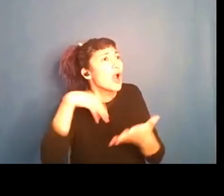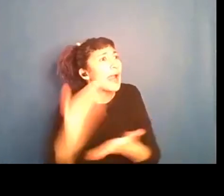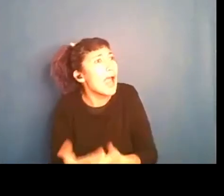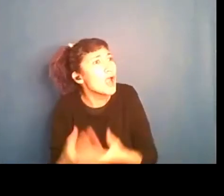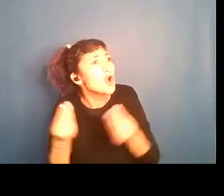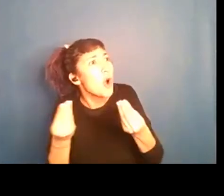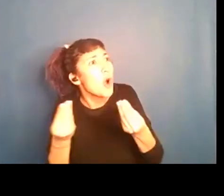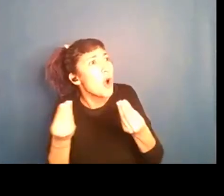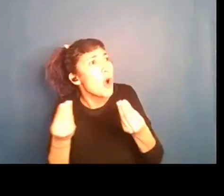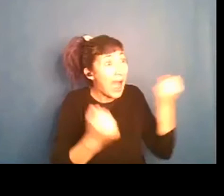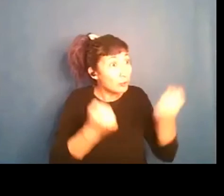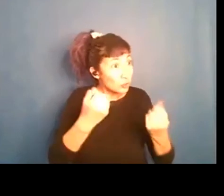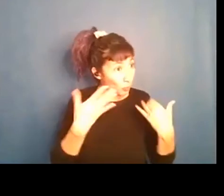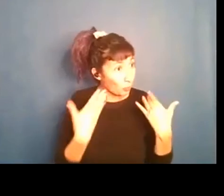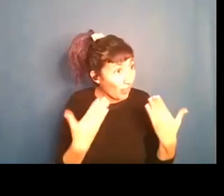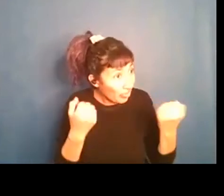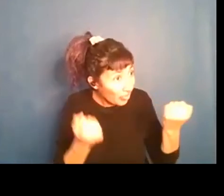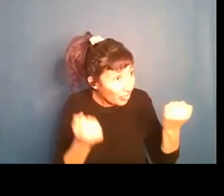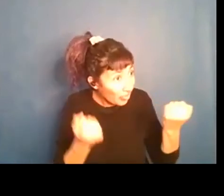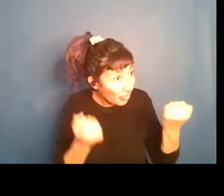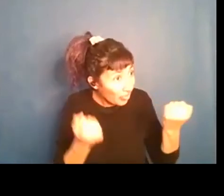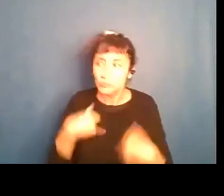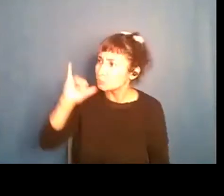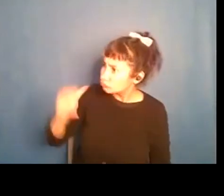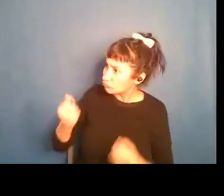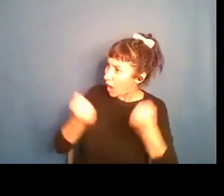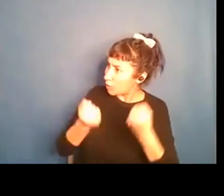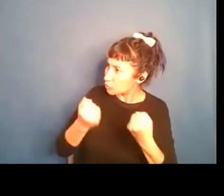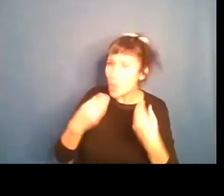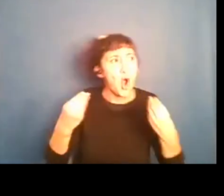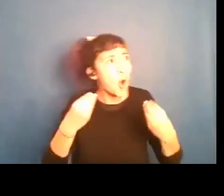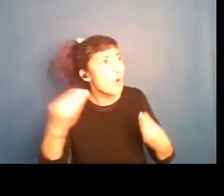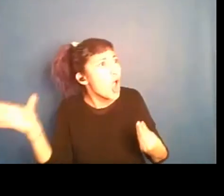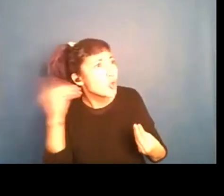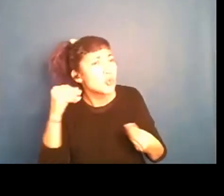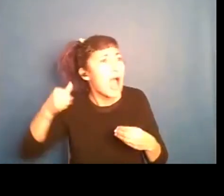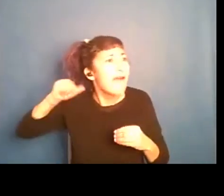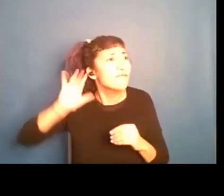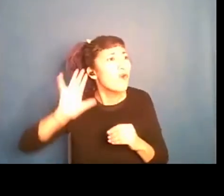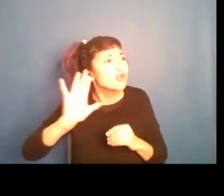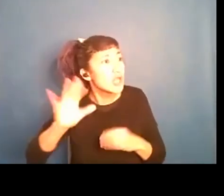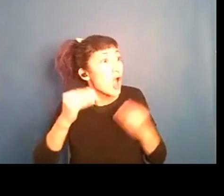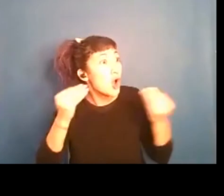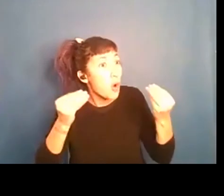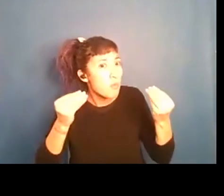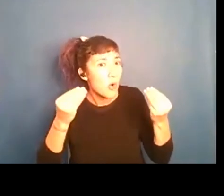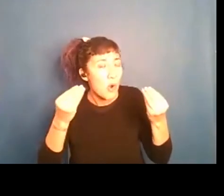manejar auto? Sí, manejo auto. ¿Y cómo podés escuchar cuando te tocan bocina? ¿Y cómo?